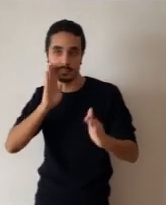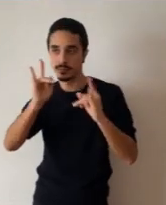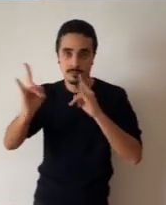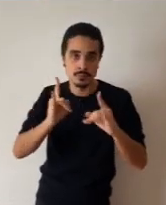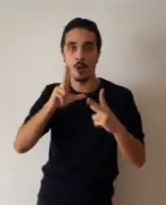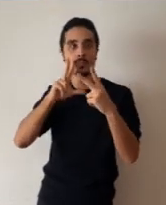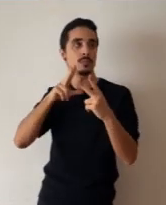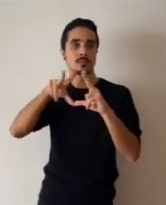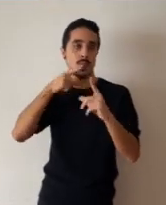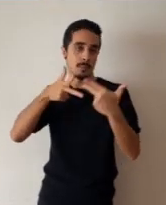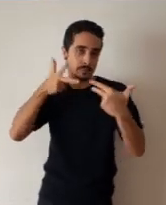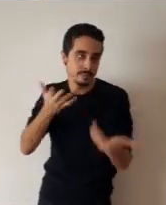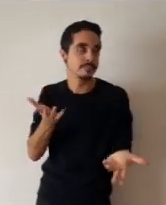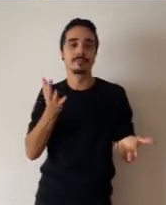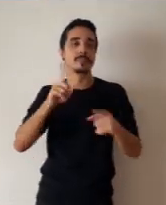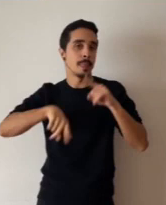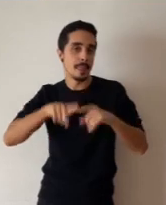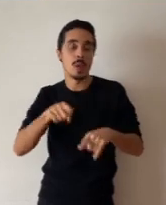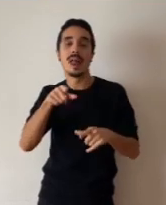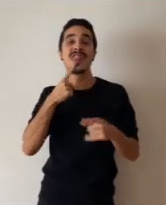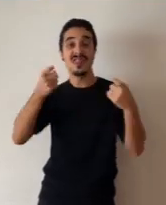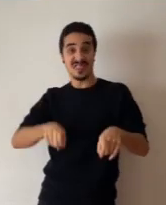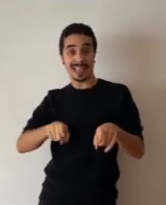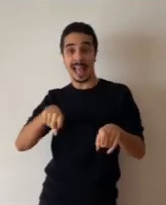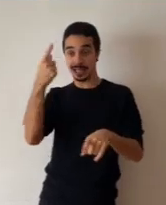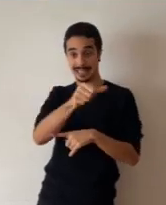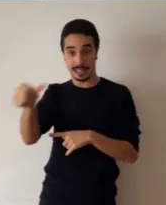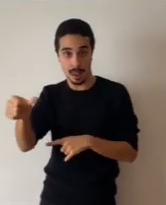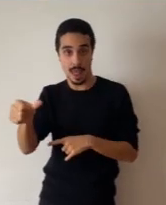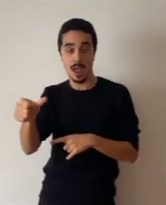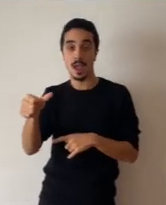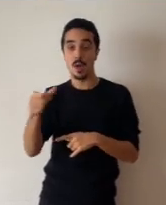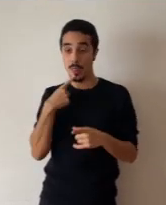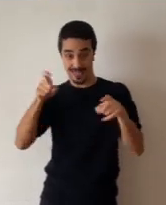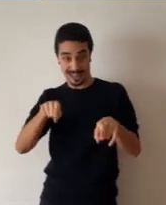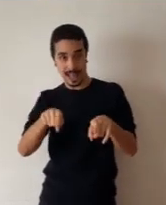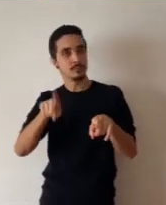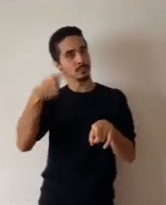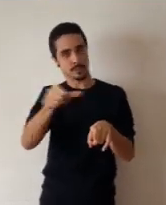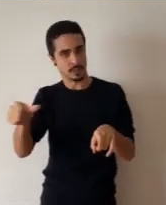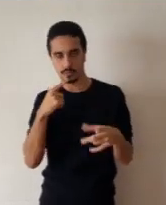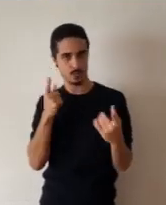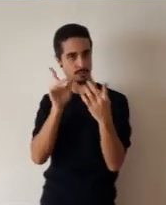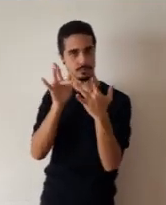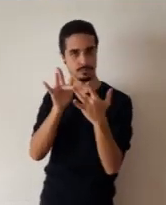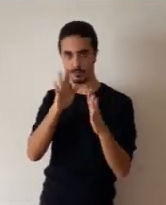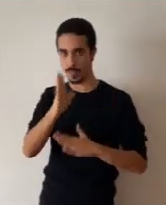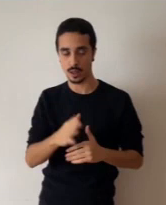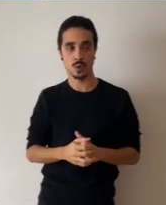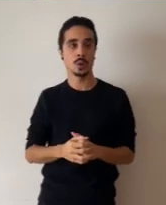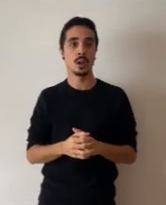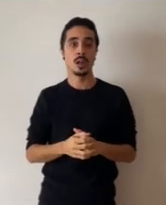manera telemática, con una semana de antelación se llama a todas las personas que están citadas a la semana siguiente, se intenta